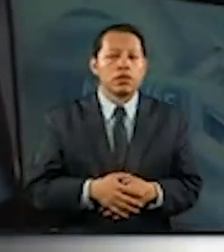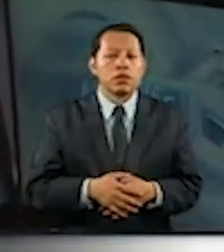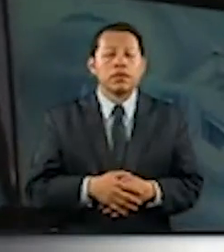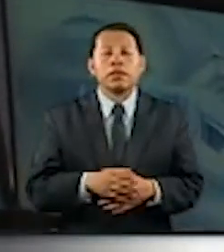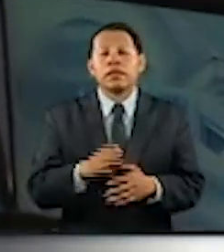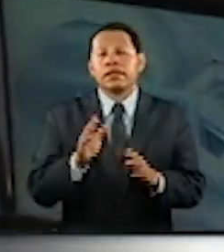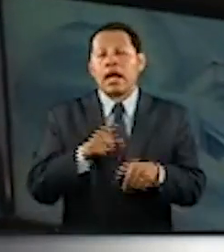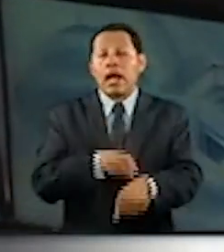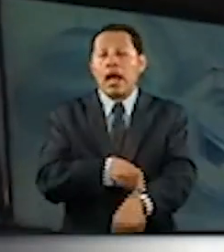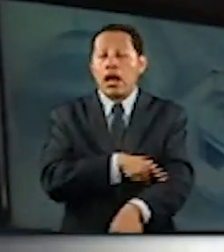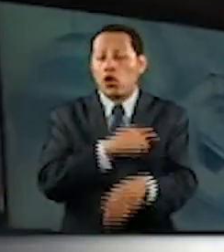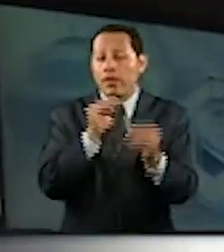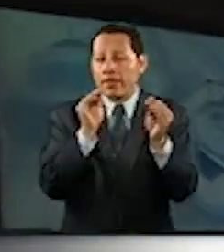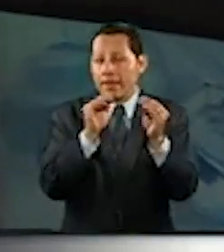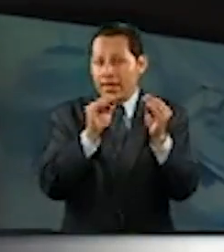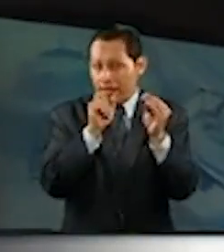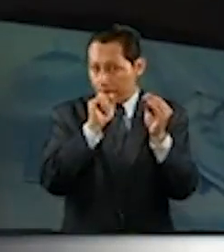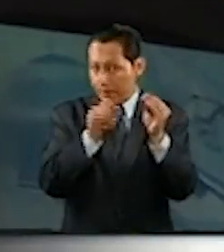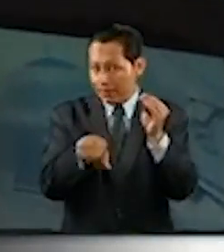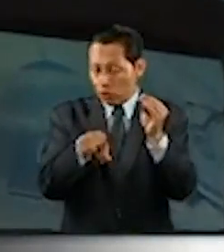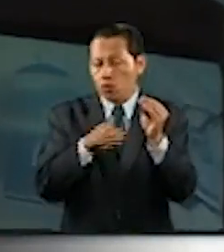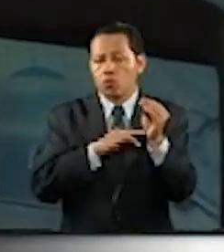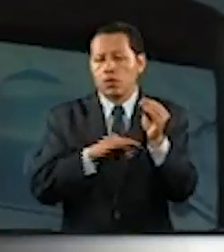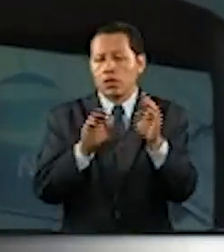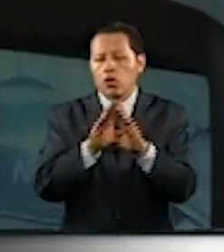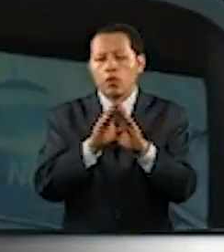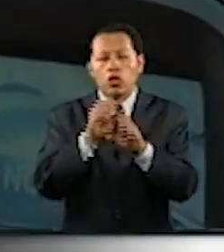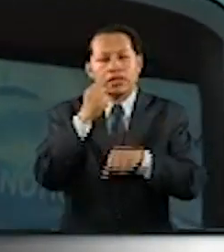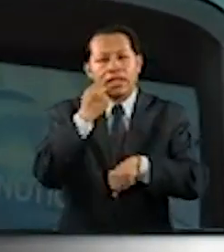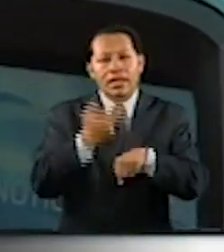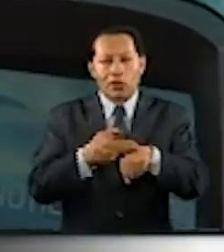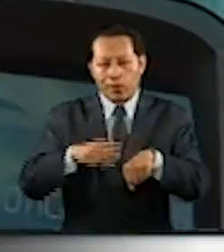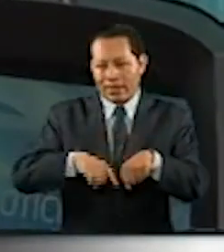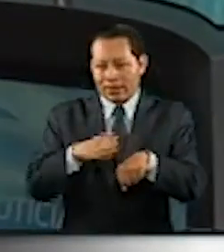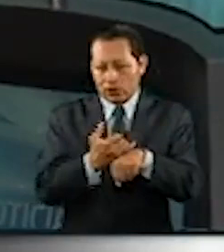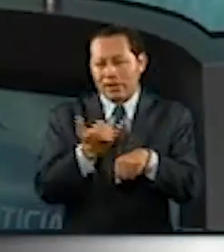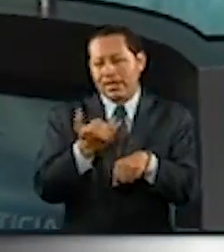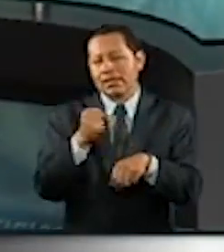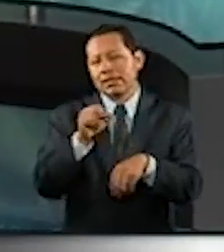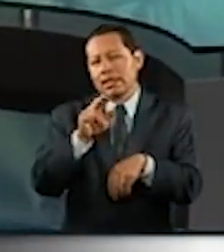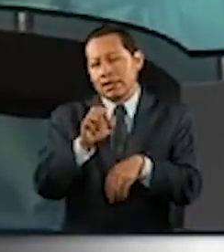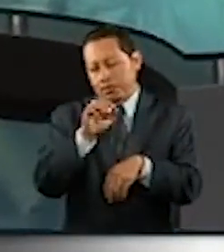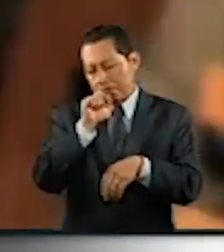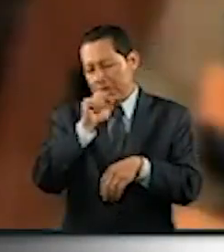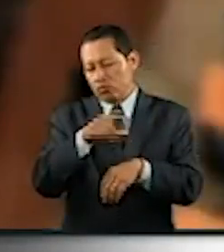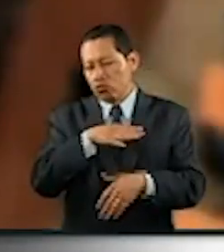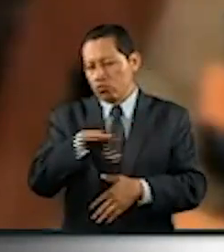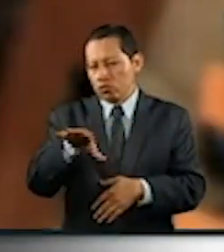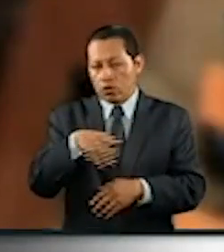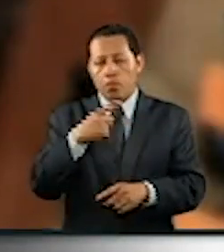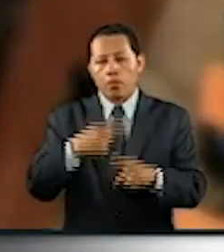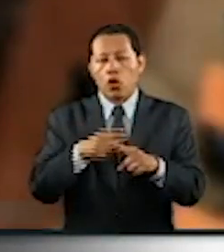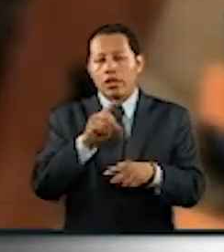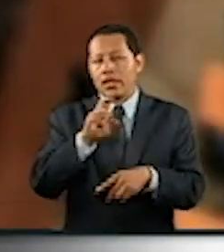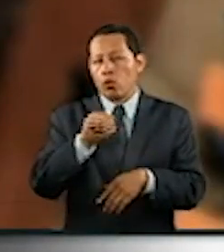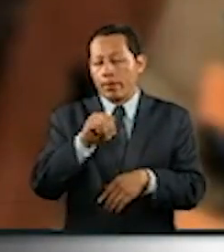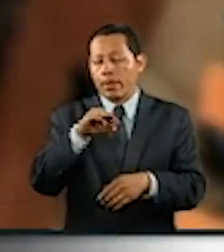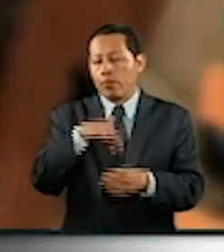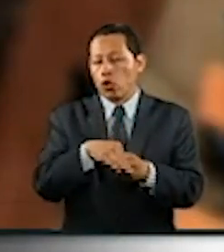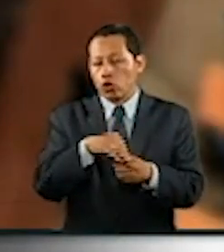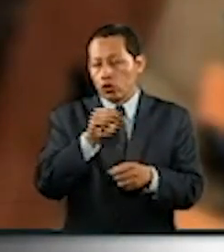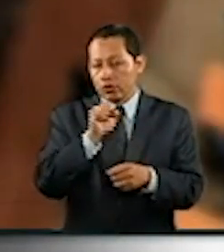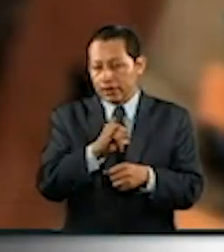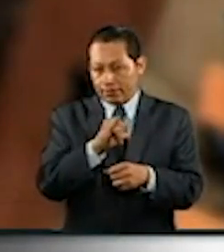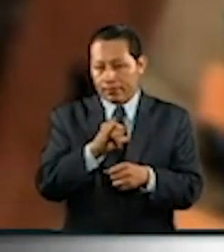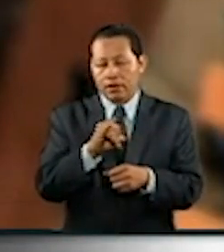después de un largo debate se rechazó la comparecencia de los secretarios de gobernación y de relaciones exteriores por 39 votos a